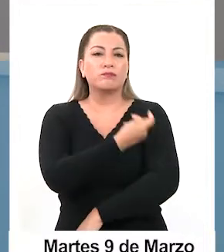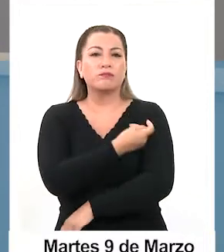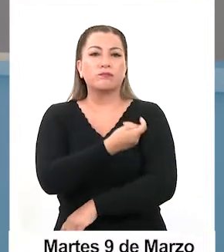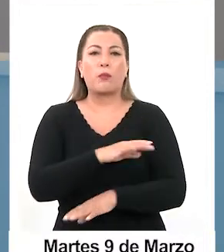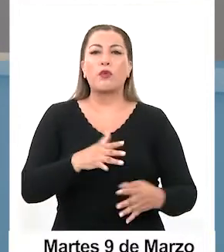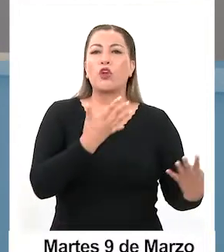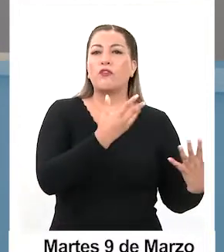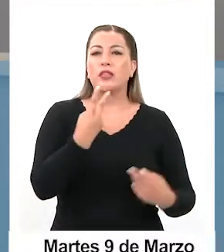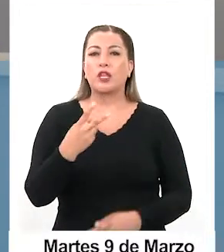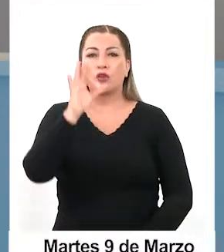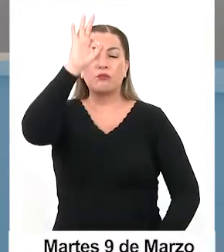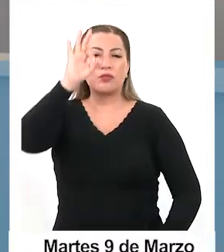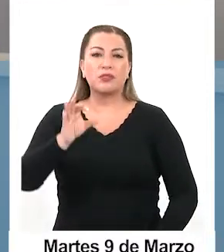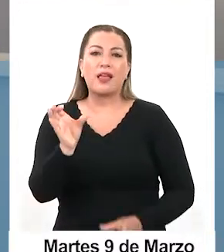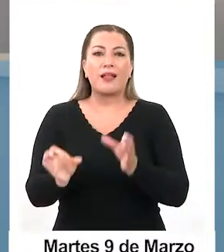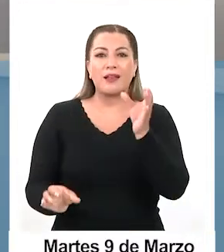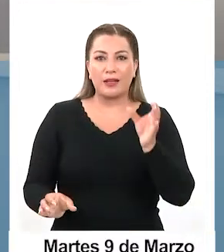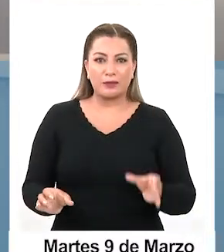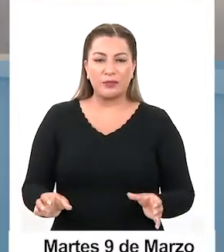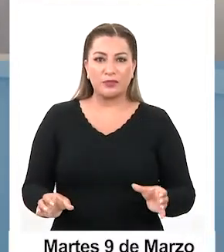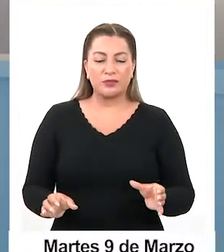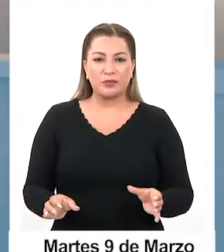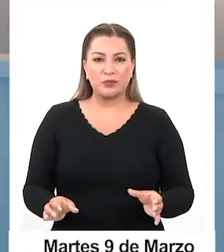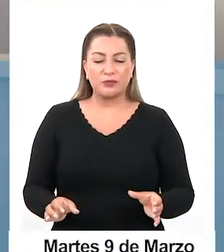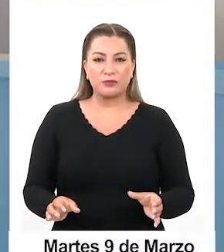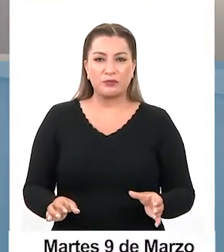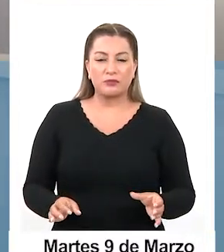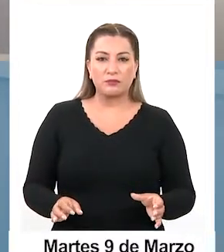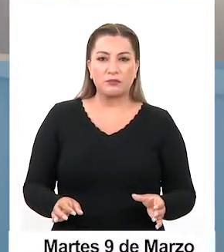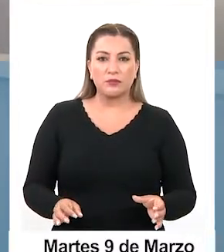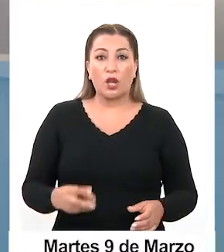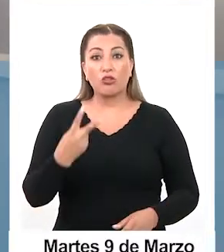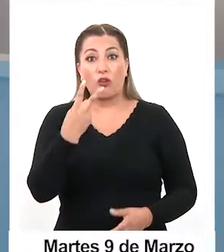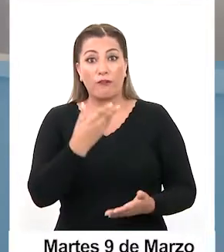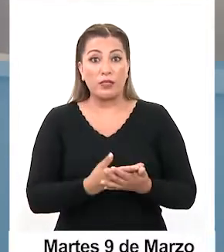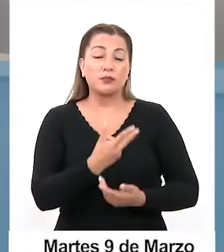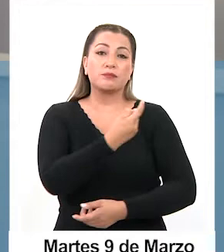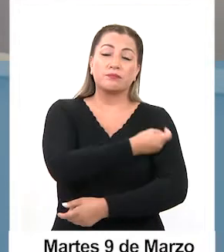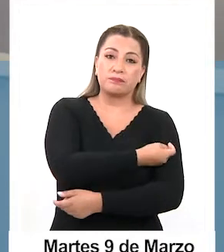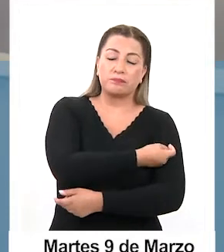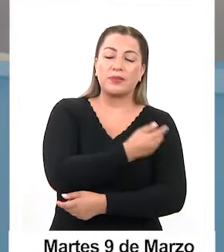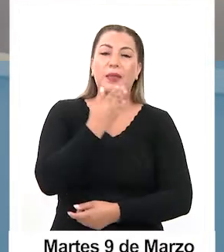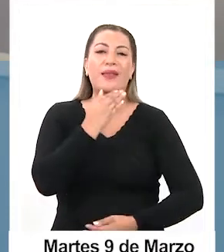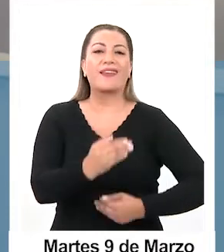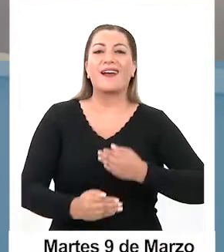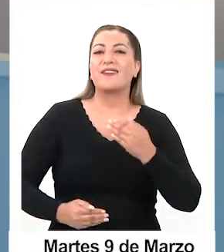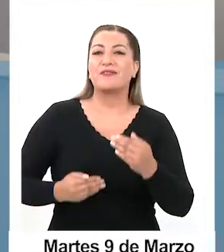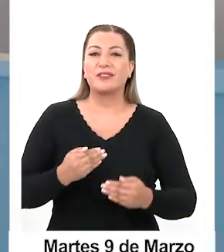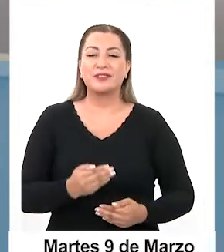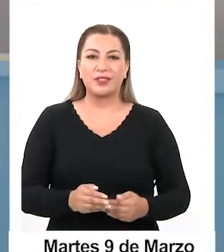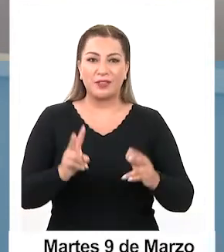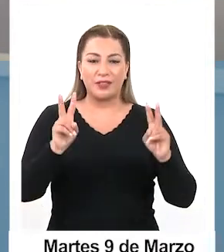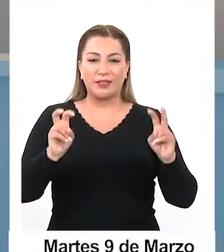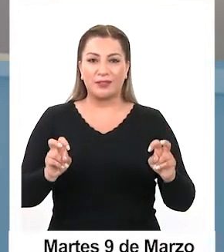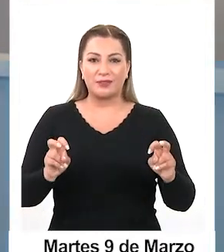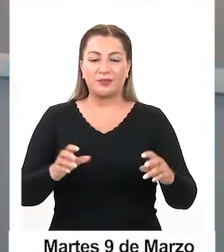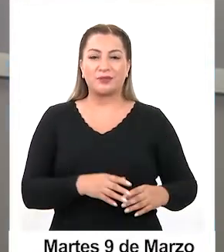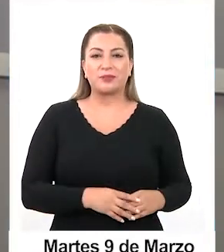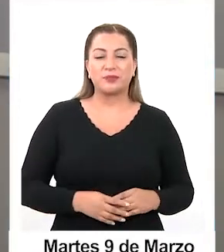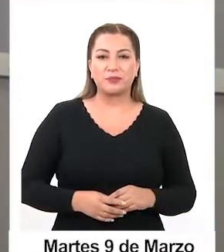un 92% de la población, con a lo menos dos dosis, y también avanzando, digamos, en lo que son los